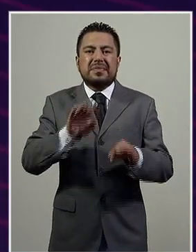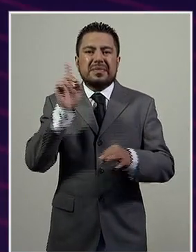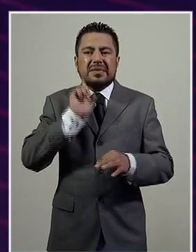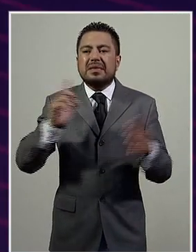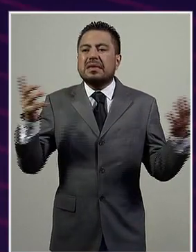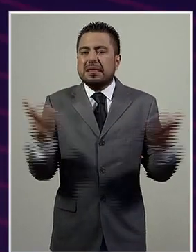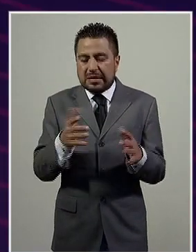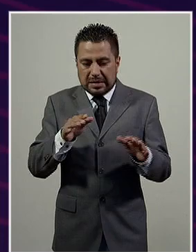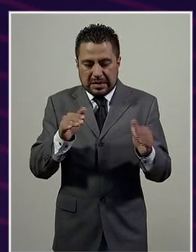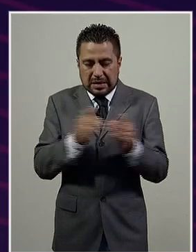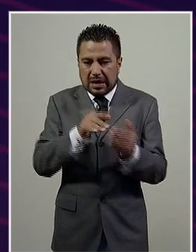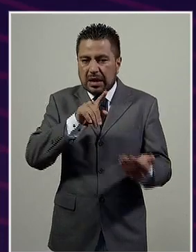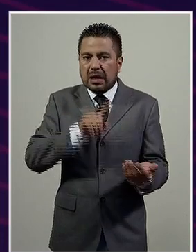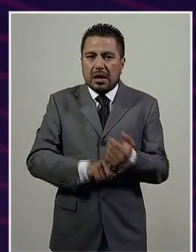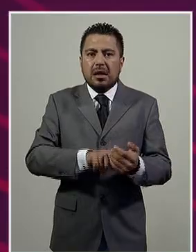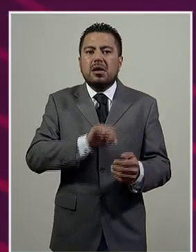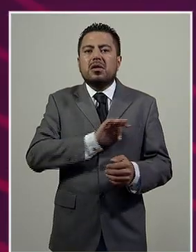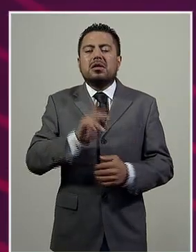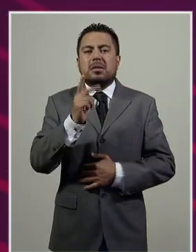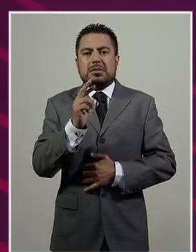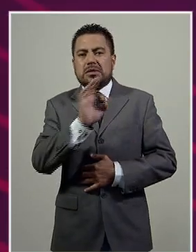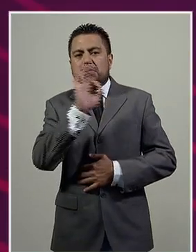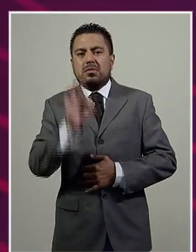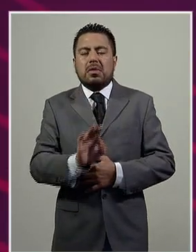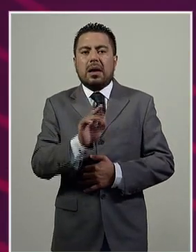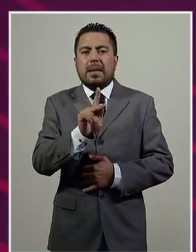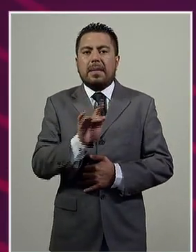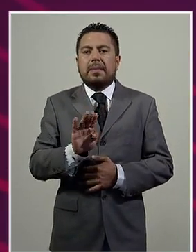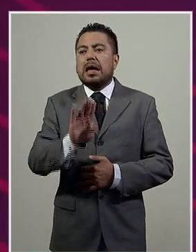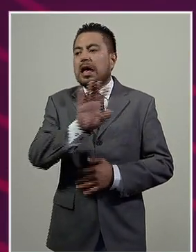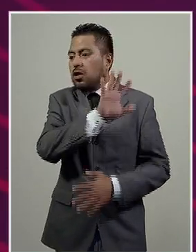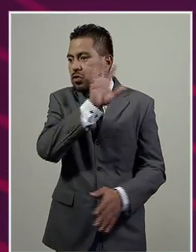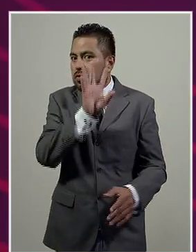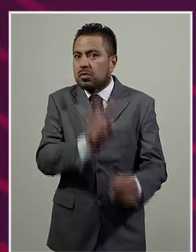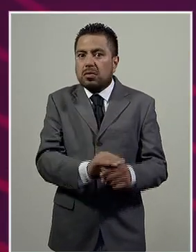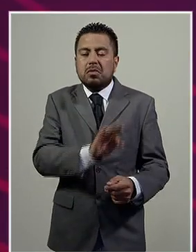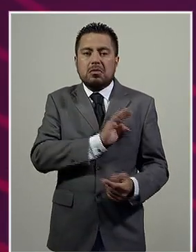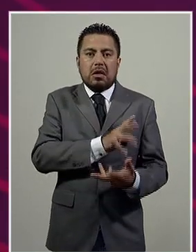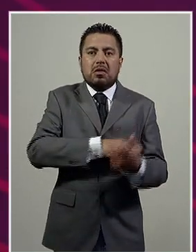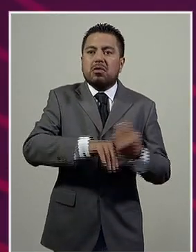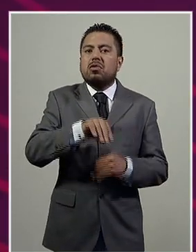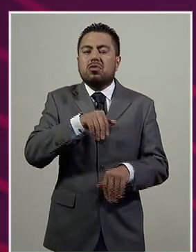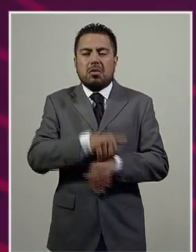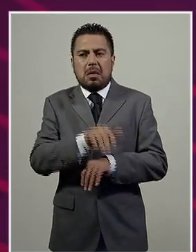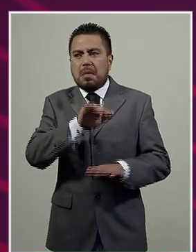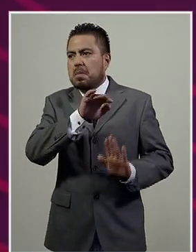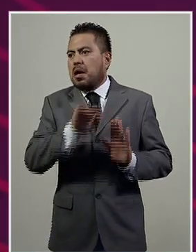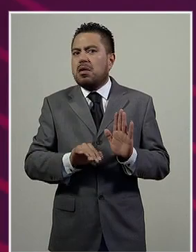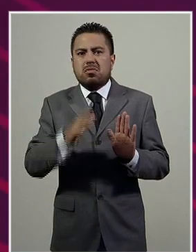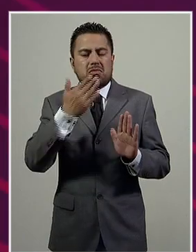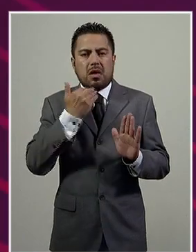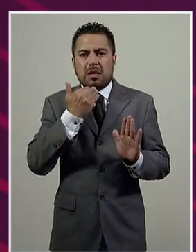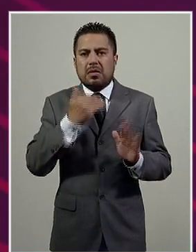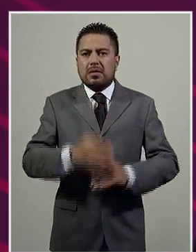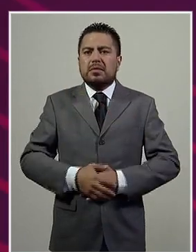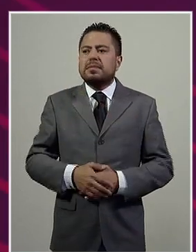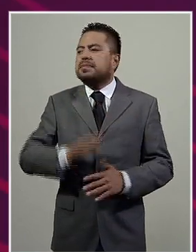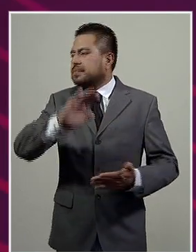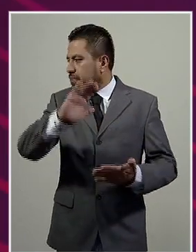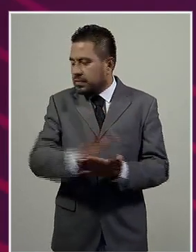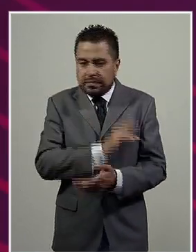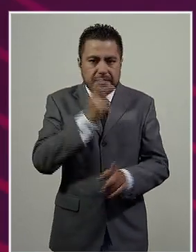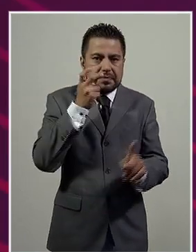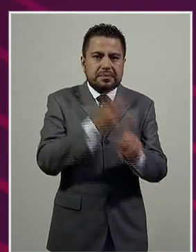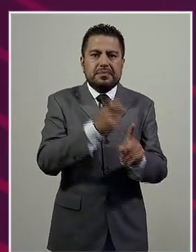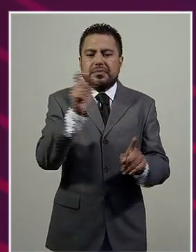en su casa contaría como 25% del PIB. Entonces, no son números menores, ¿no? Además de esto,